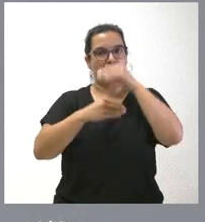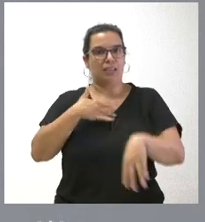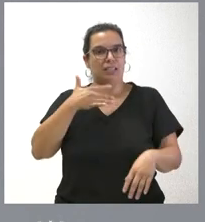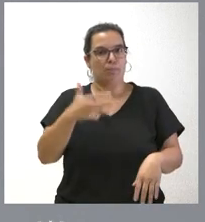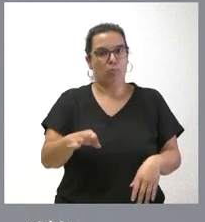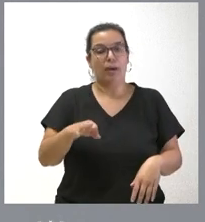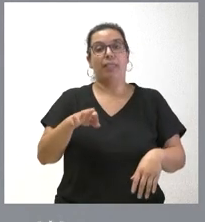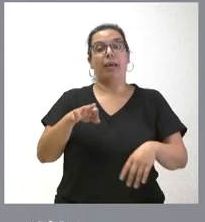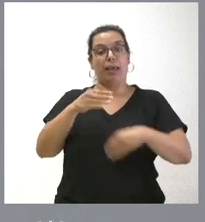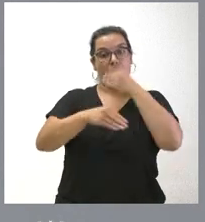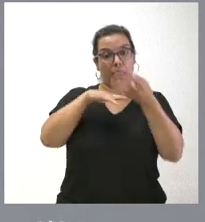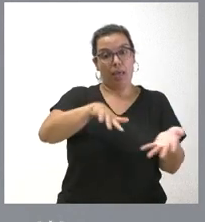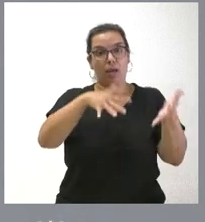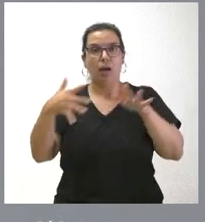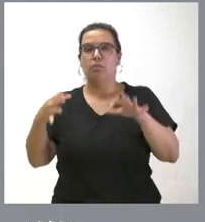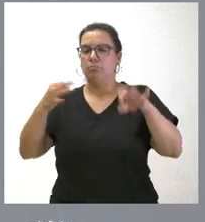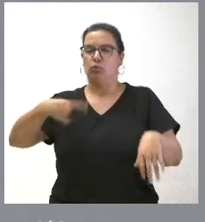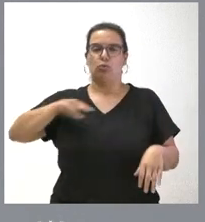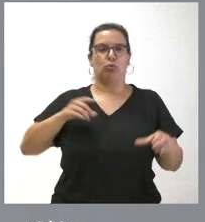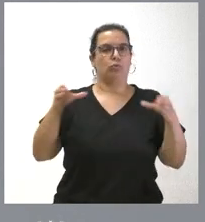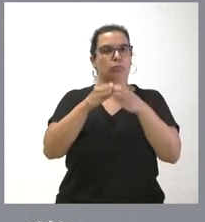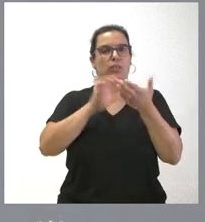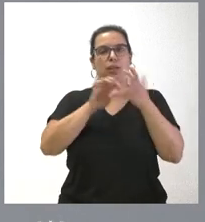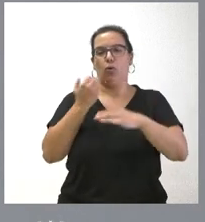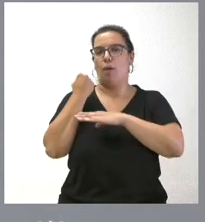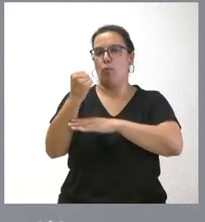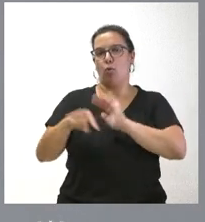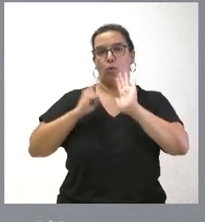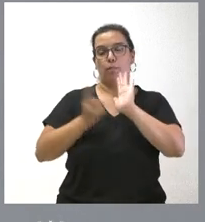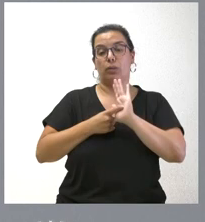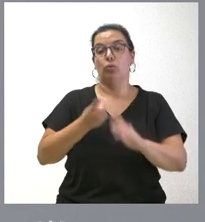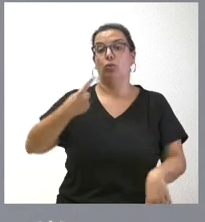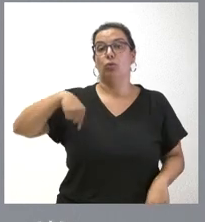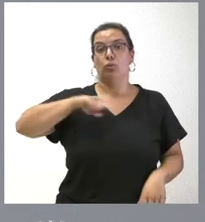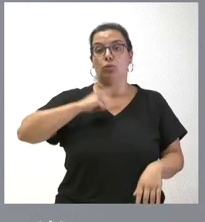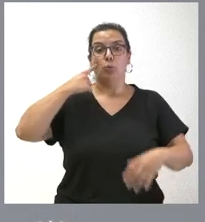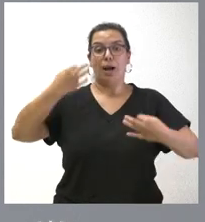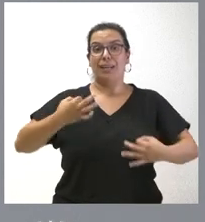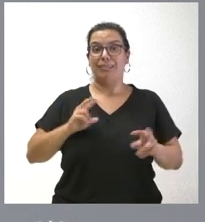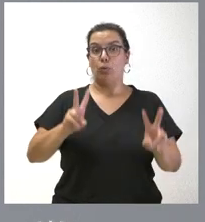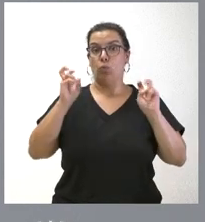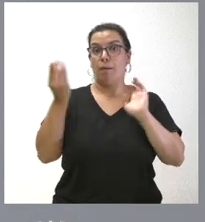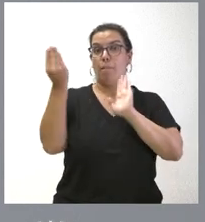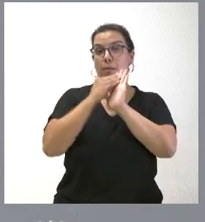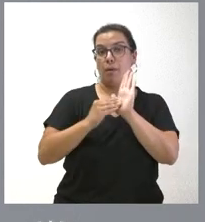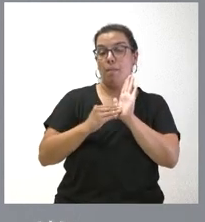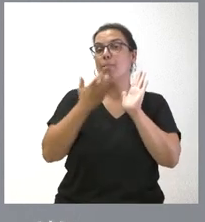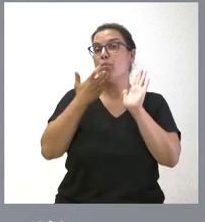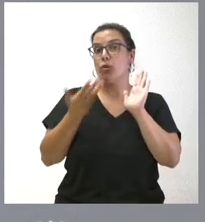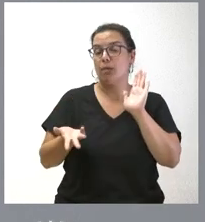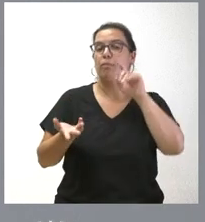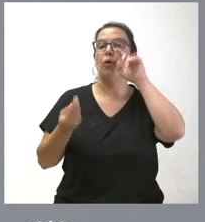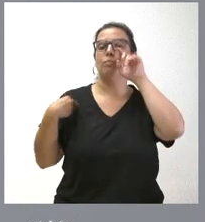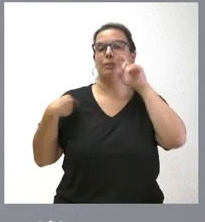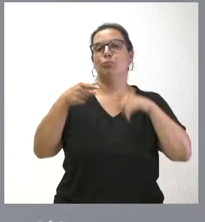su desarrollo contará con el apoyo pleno de la junta de Castilla y león de hecho nosotros entre las nuevas garantías que introducimos era limitar